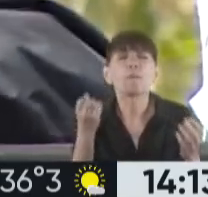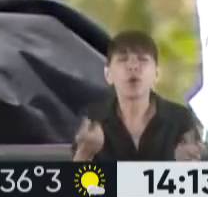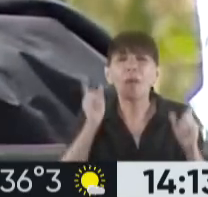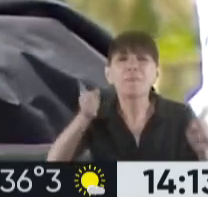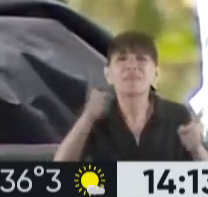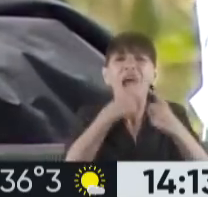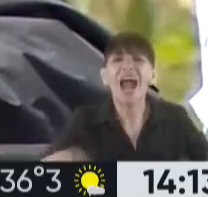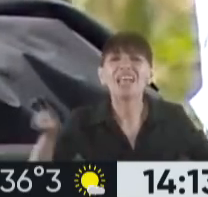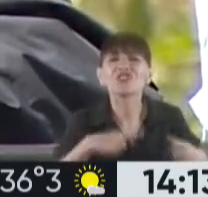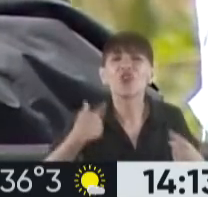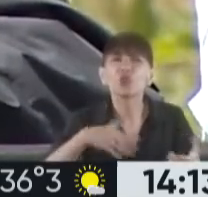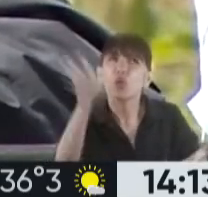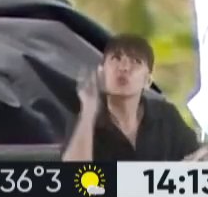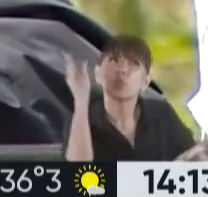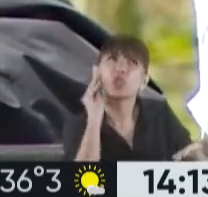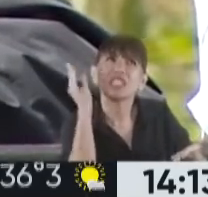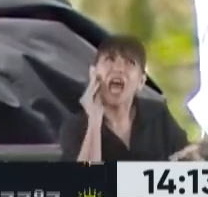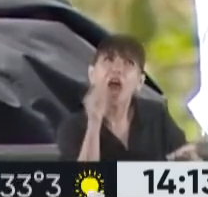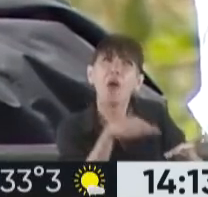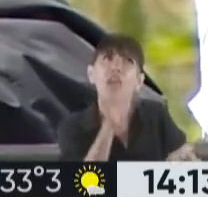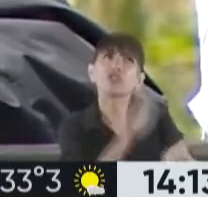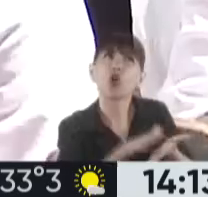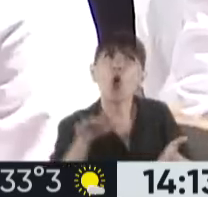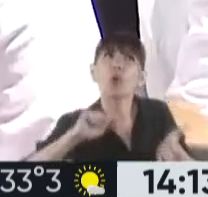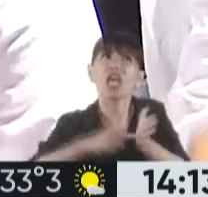zamba maravillosa del Cuchi y de Castillo.